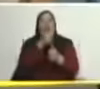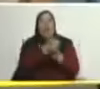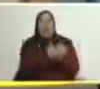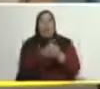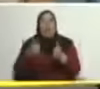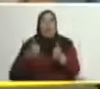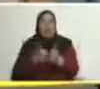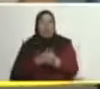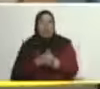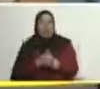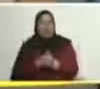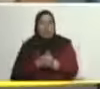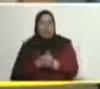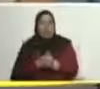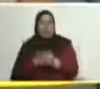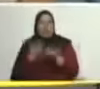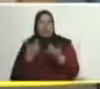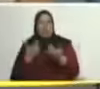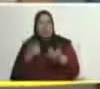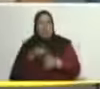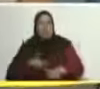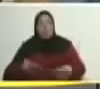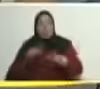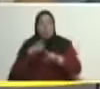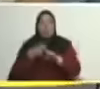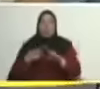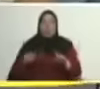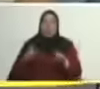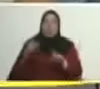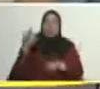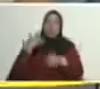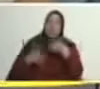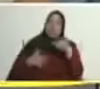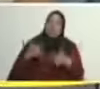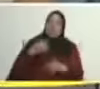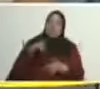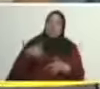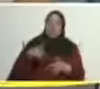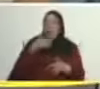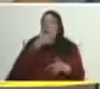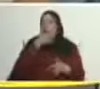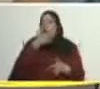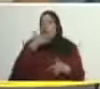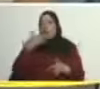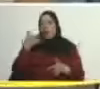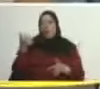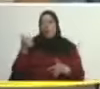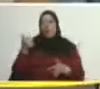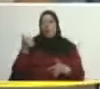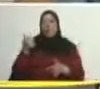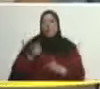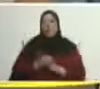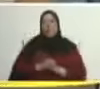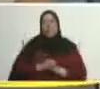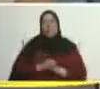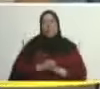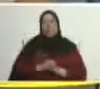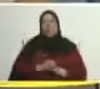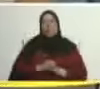reforzar el espacio multilateral y darnos una mejor posición